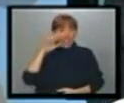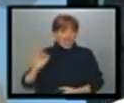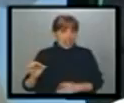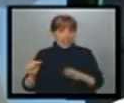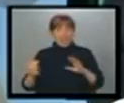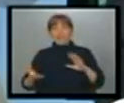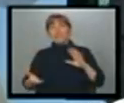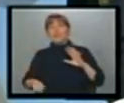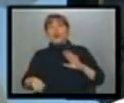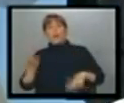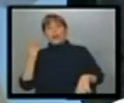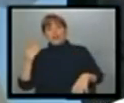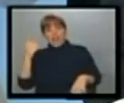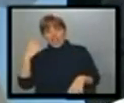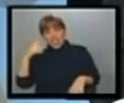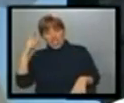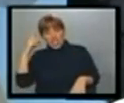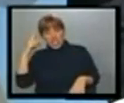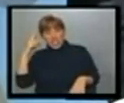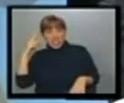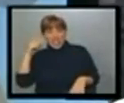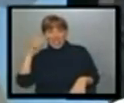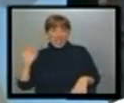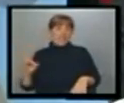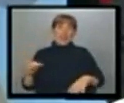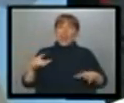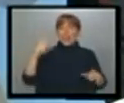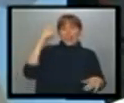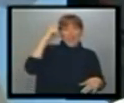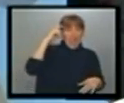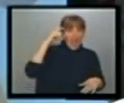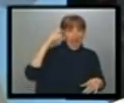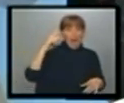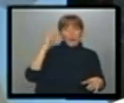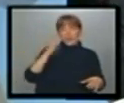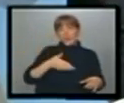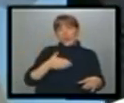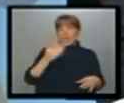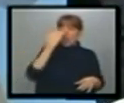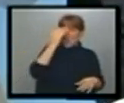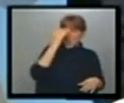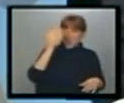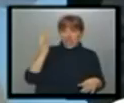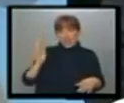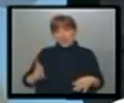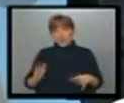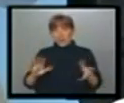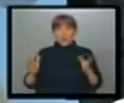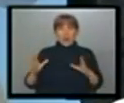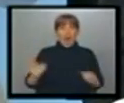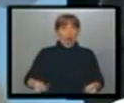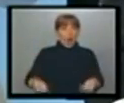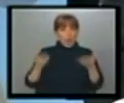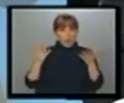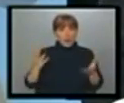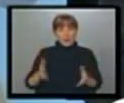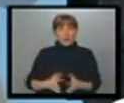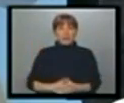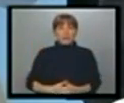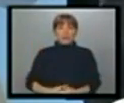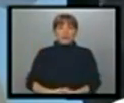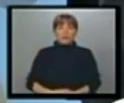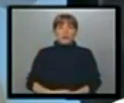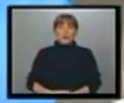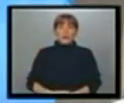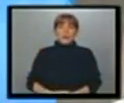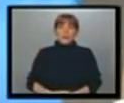del 10%, 10-15%, depende si es queso de pasta dura, el parmesano, el rellanito, o si es un queso de pasta blanda. Y eso te